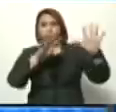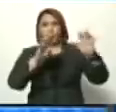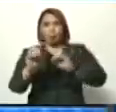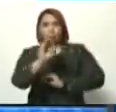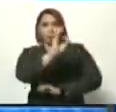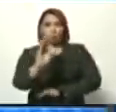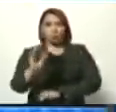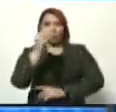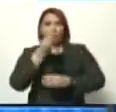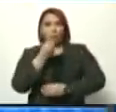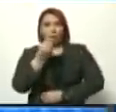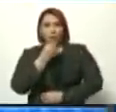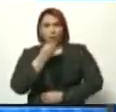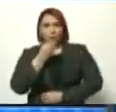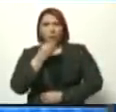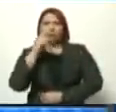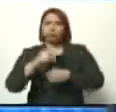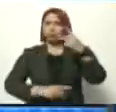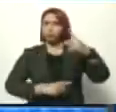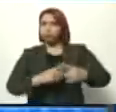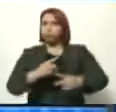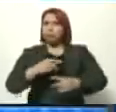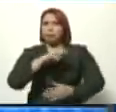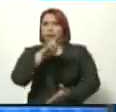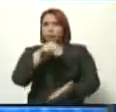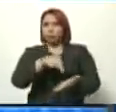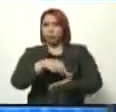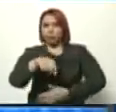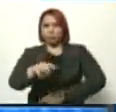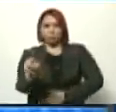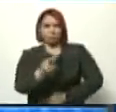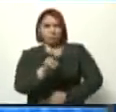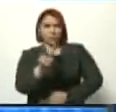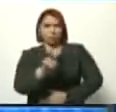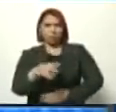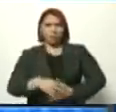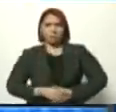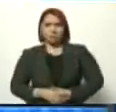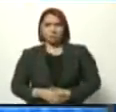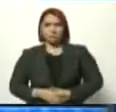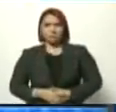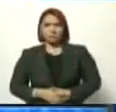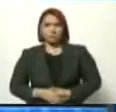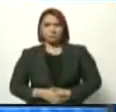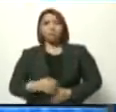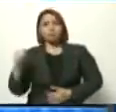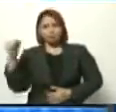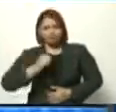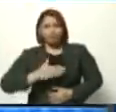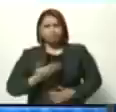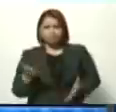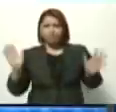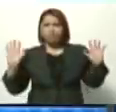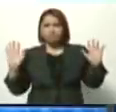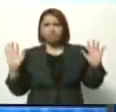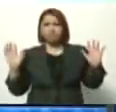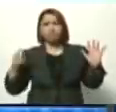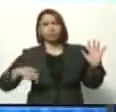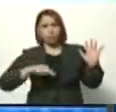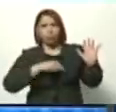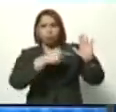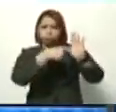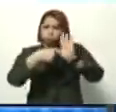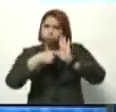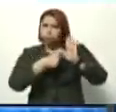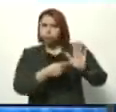alimentos. Producción nacional. Producción nacional. Sí se puede. Lo hemos demostrado